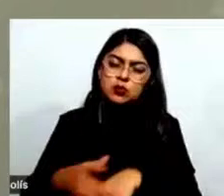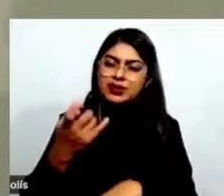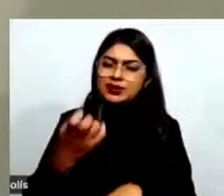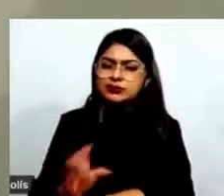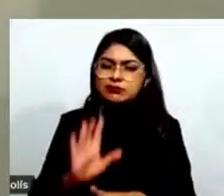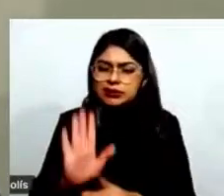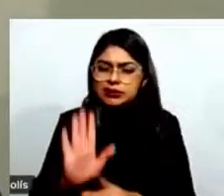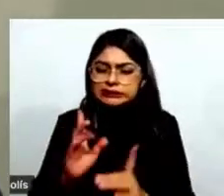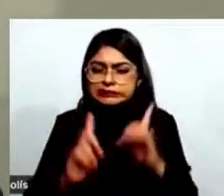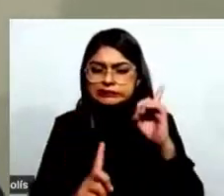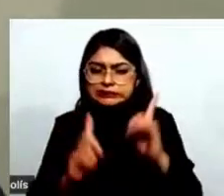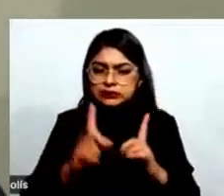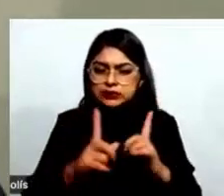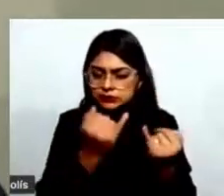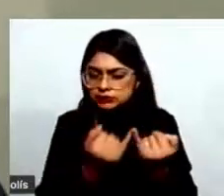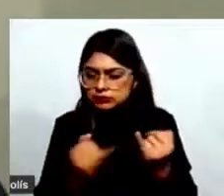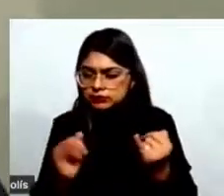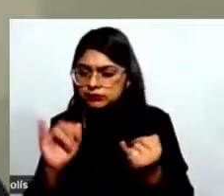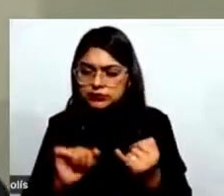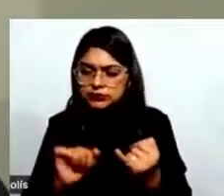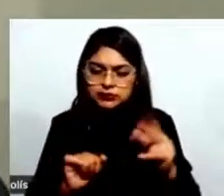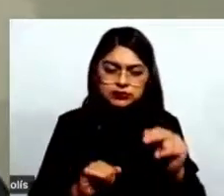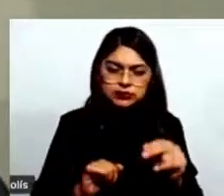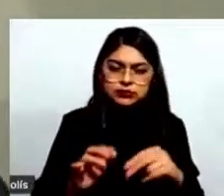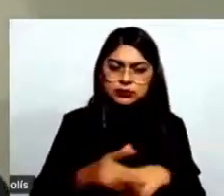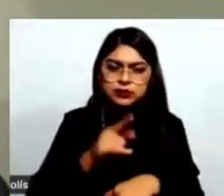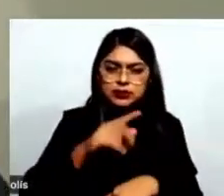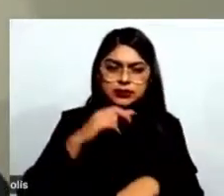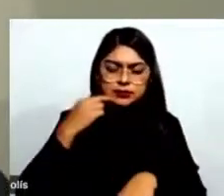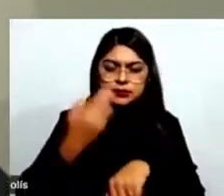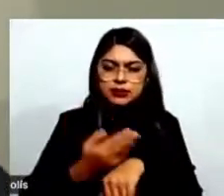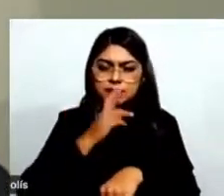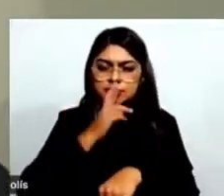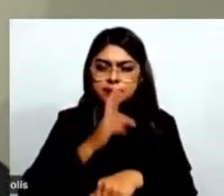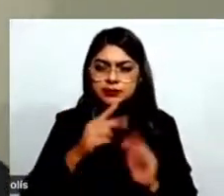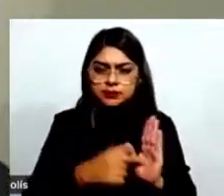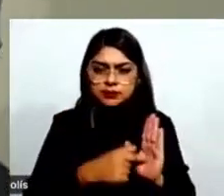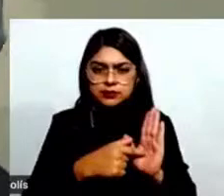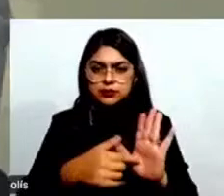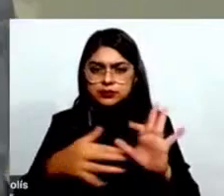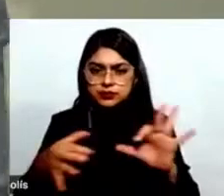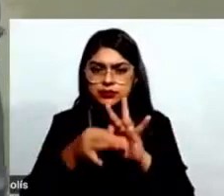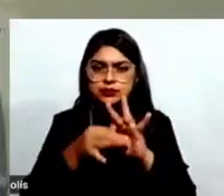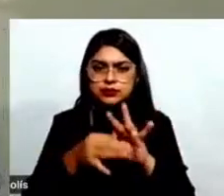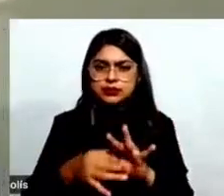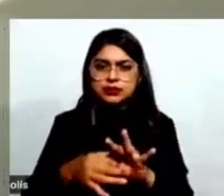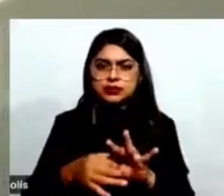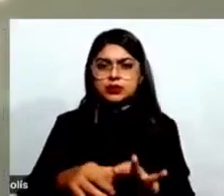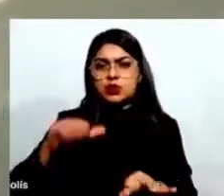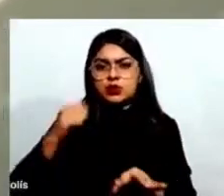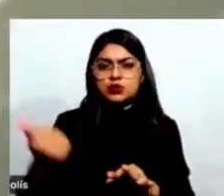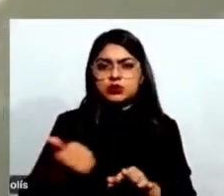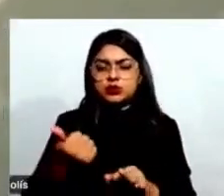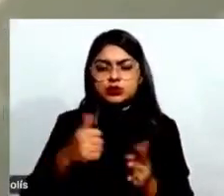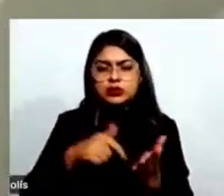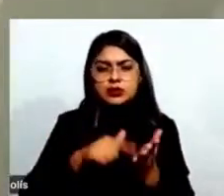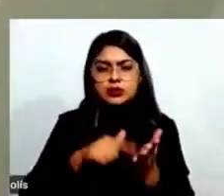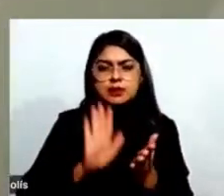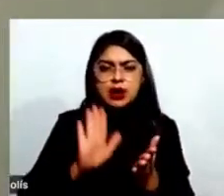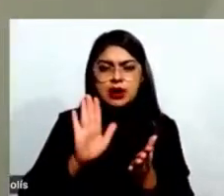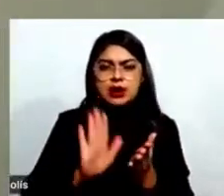porque generalmente tienden a responder con espíritu de cuerpo y con otros criterios que, digamos, los apartan de una garantía de